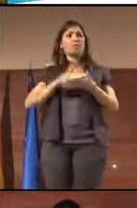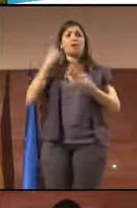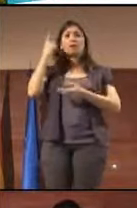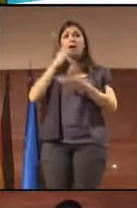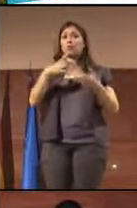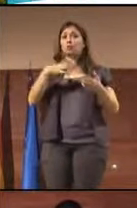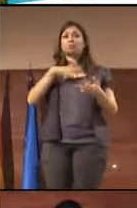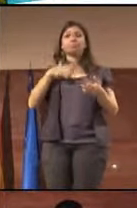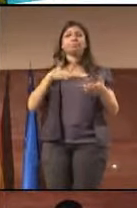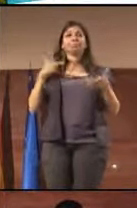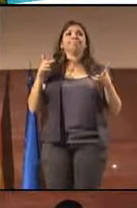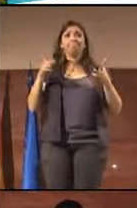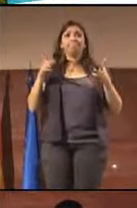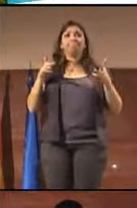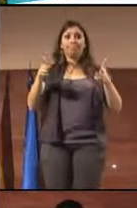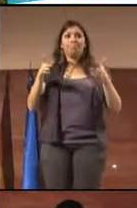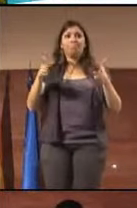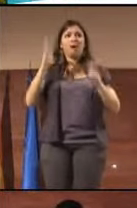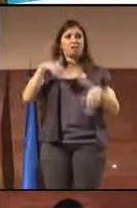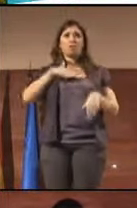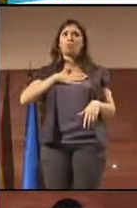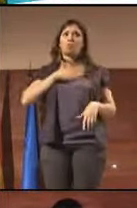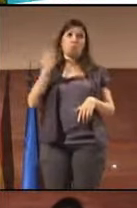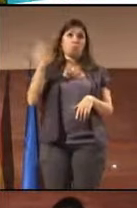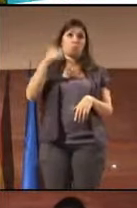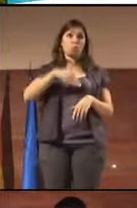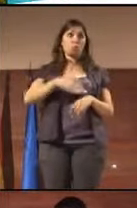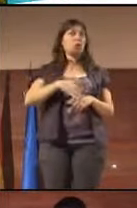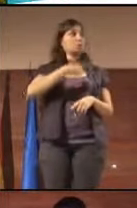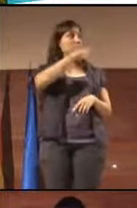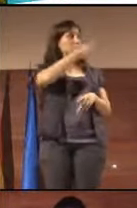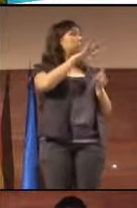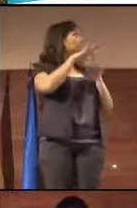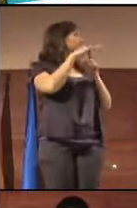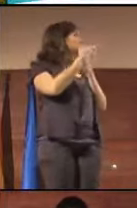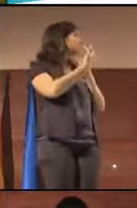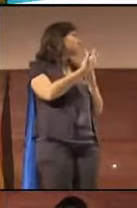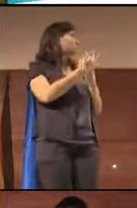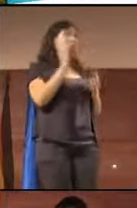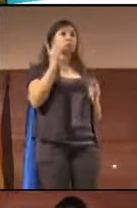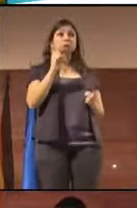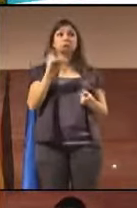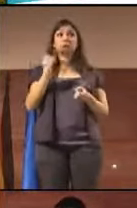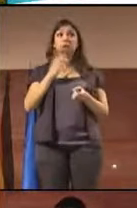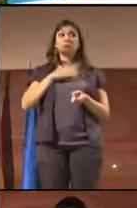limitación en la parte delantera y al final se acaba haciendo un poco incómodo. Pues bueno, aquí no pasa eso.